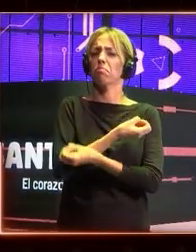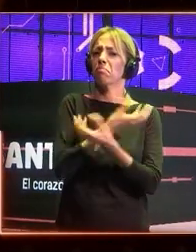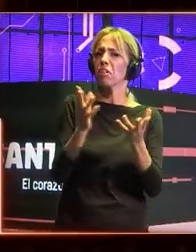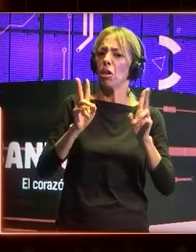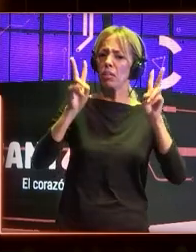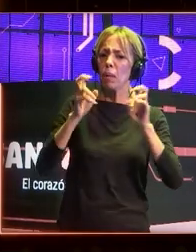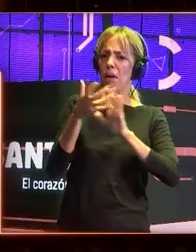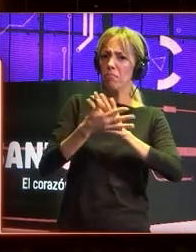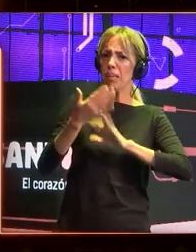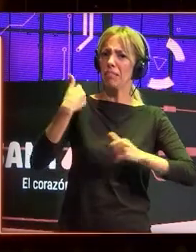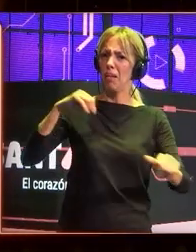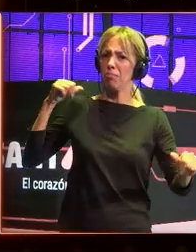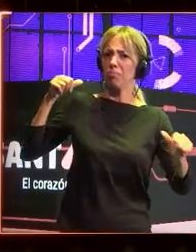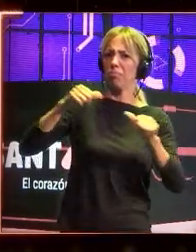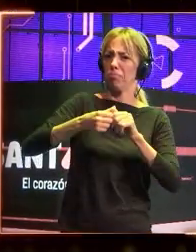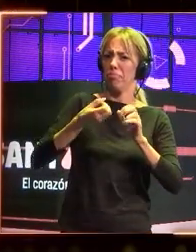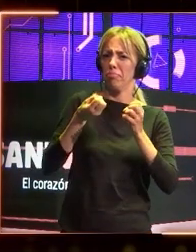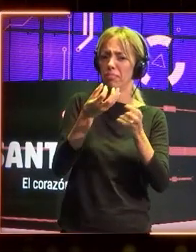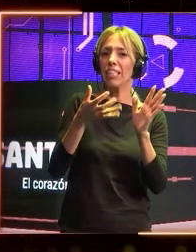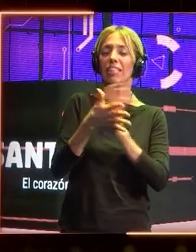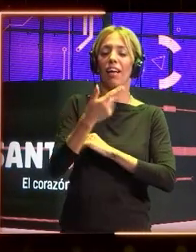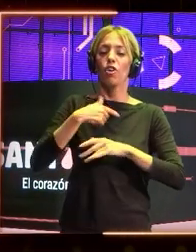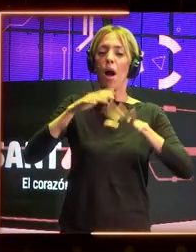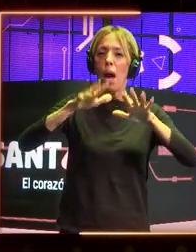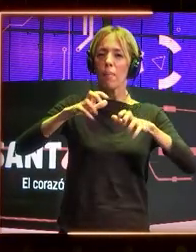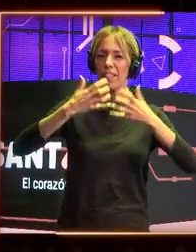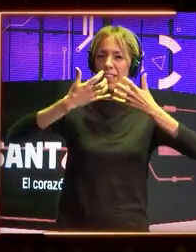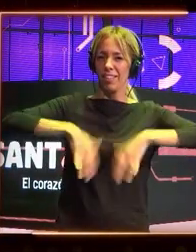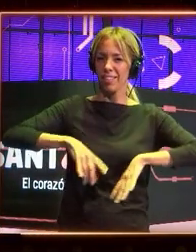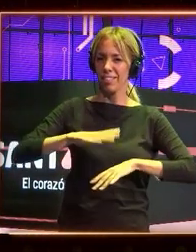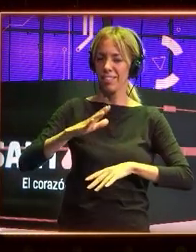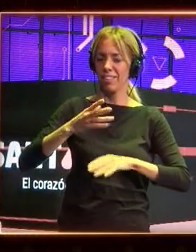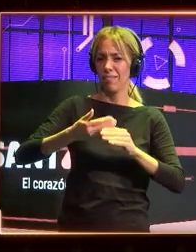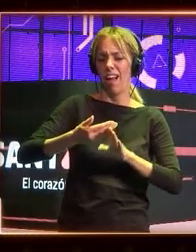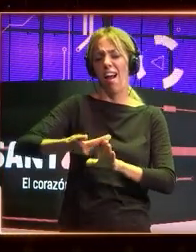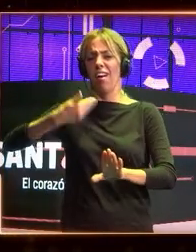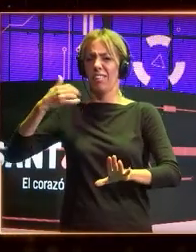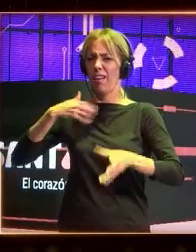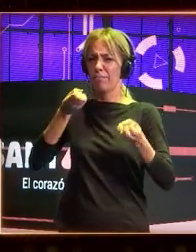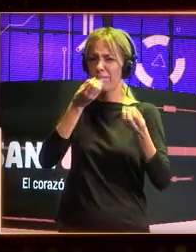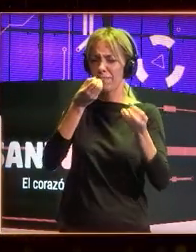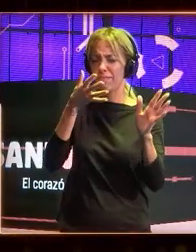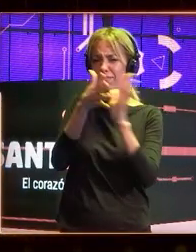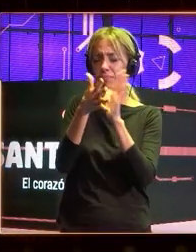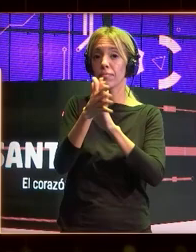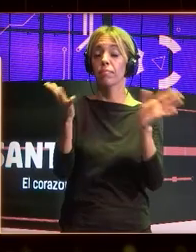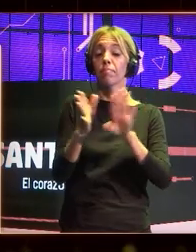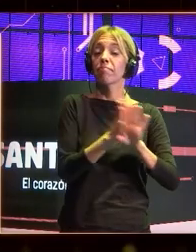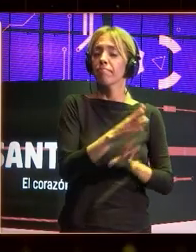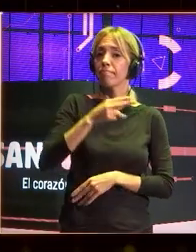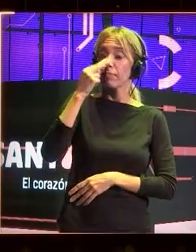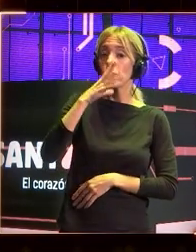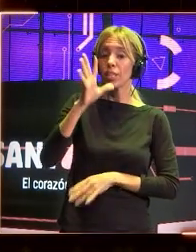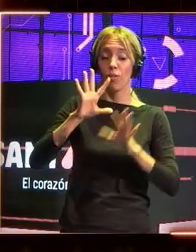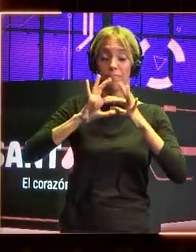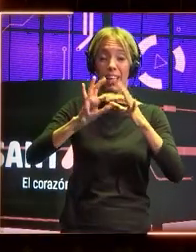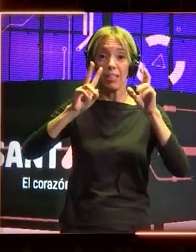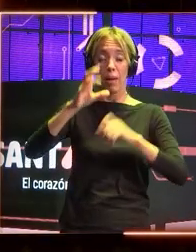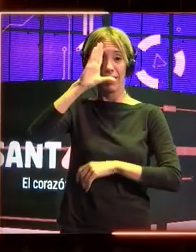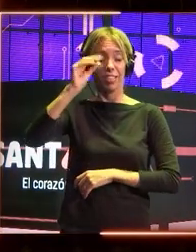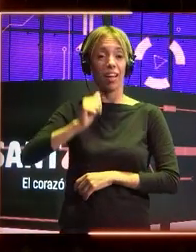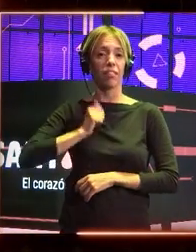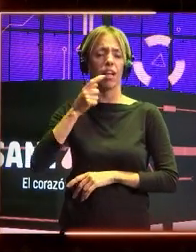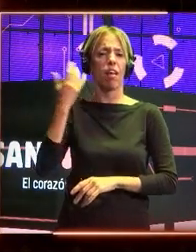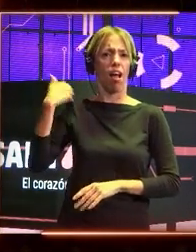de desde antes de que fuera mainstream no y es muy interesante porque la Inteligencia artificial en realidad se ha mencionado